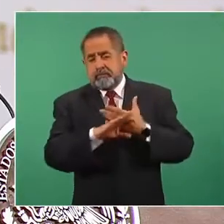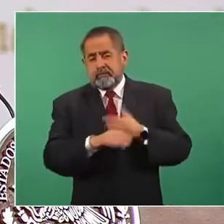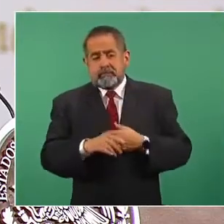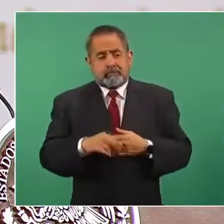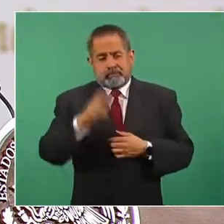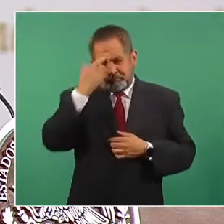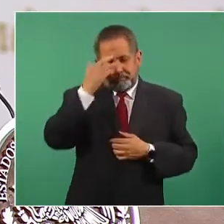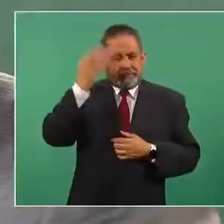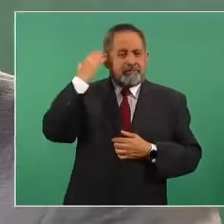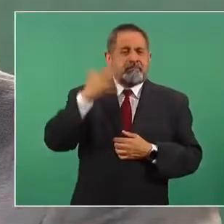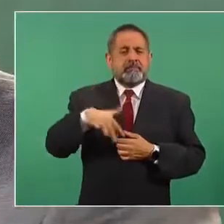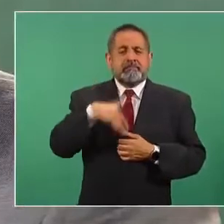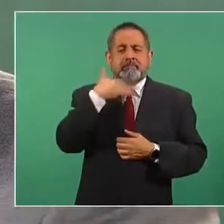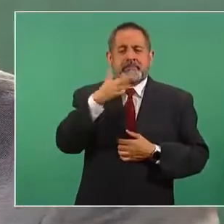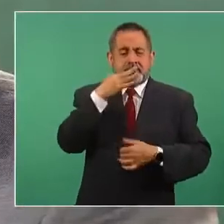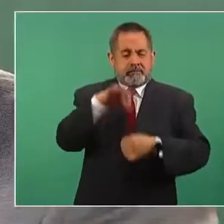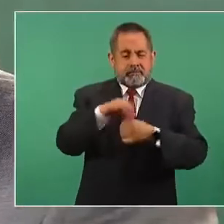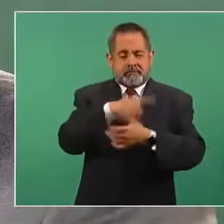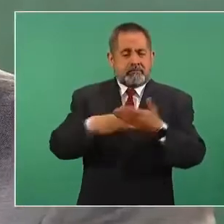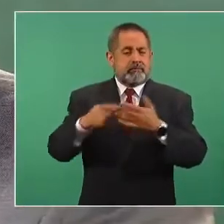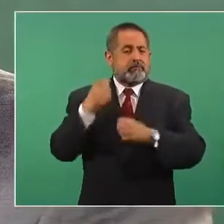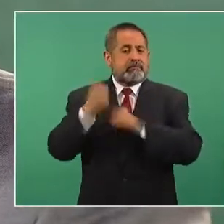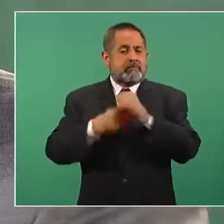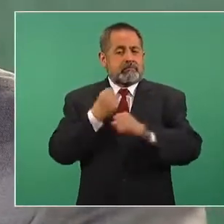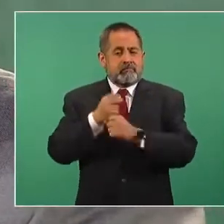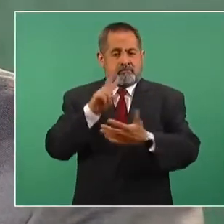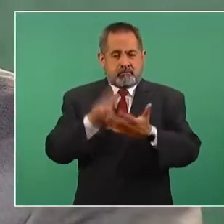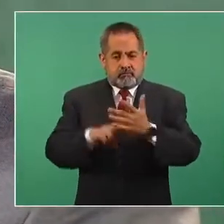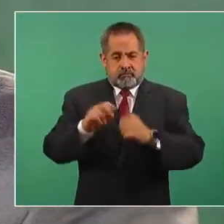en el fraude electoral del 2006.